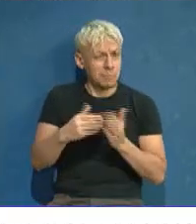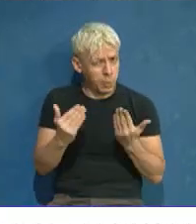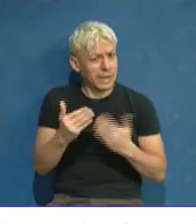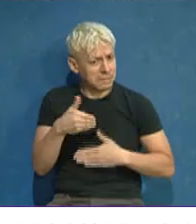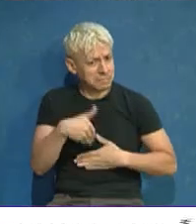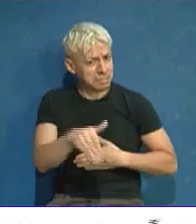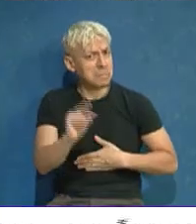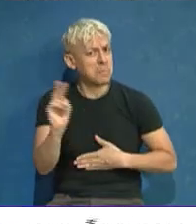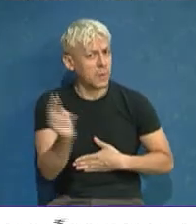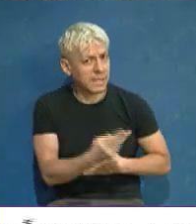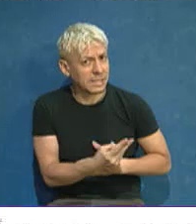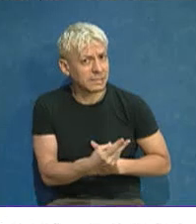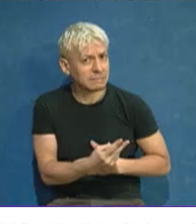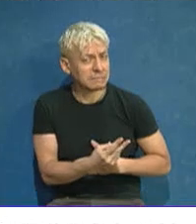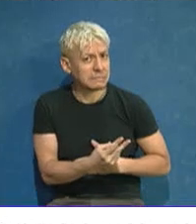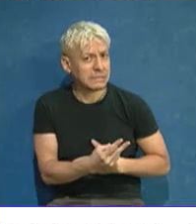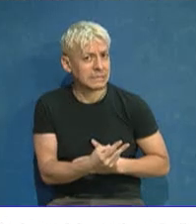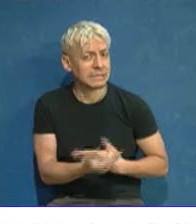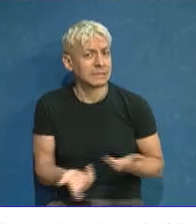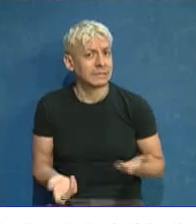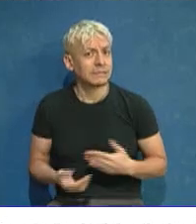a este final al deceso